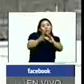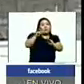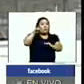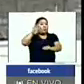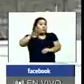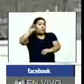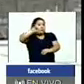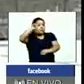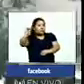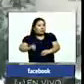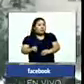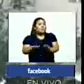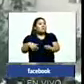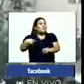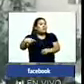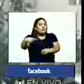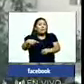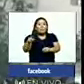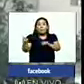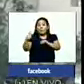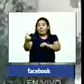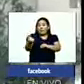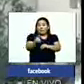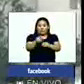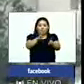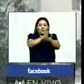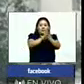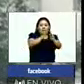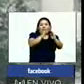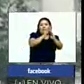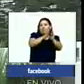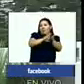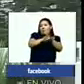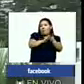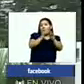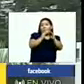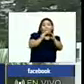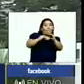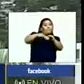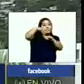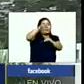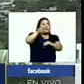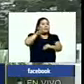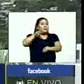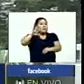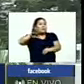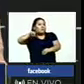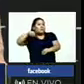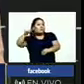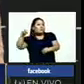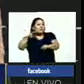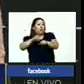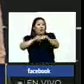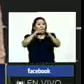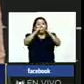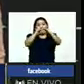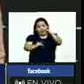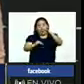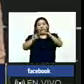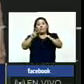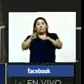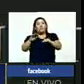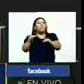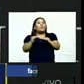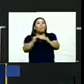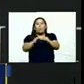4%, siempre y cuando el precio del inmueble no supere los 25 mil dólares. También será cero